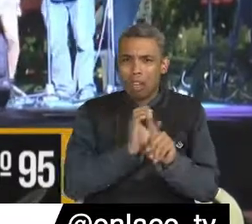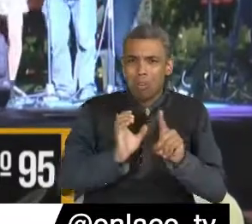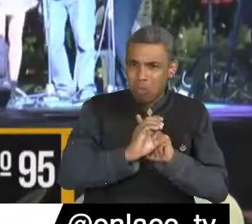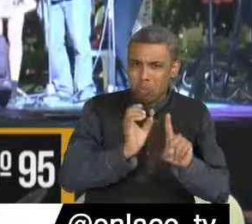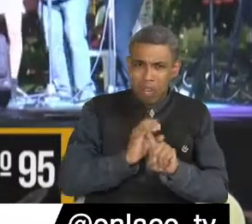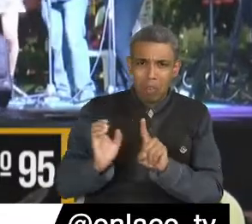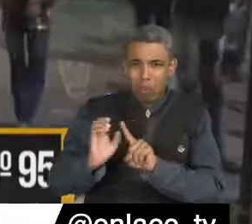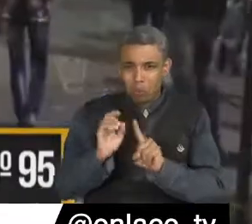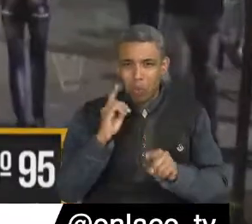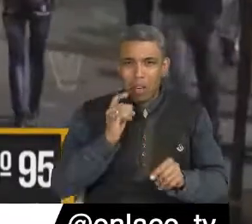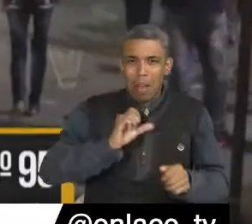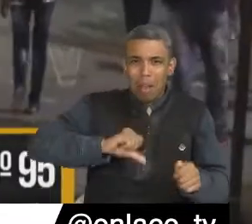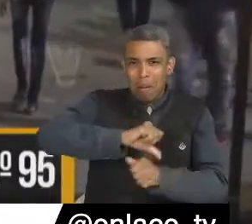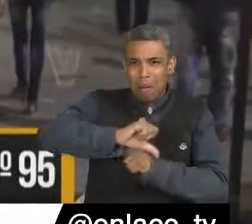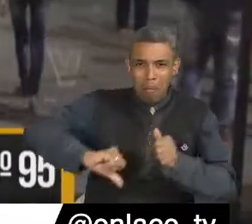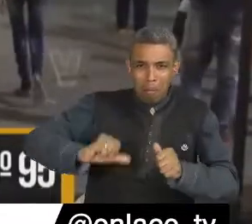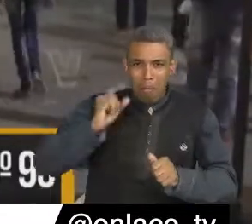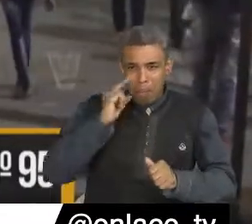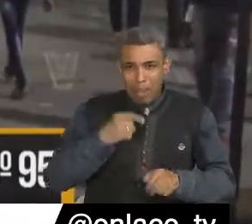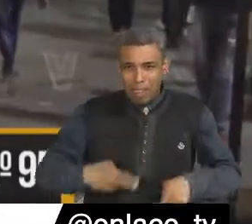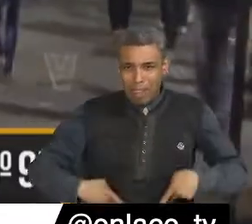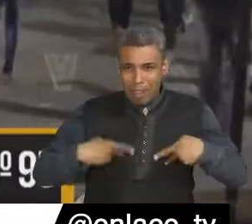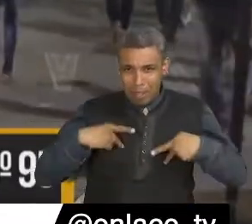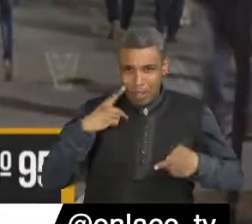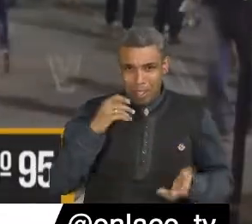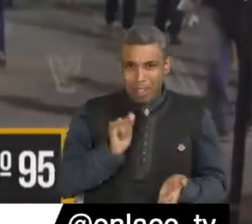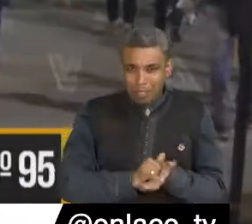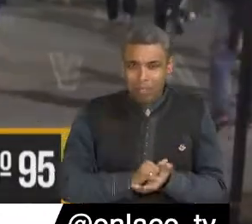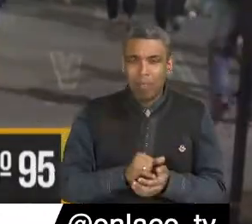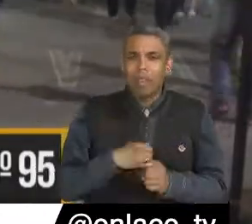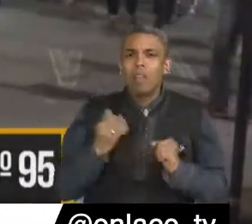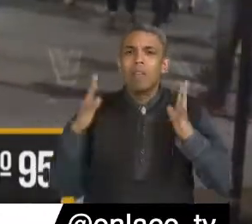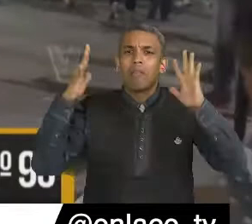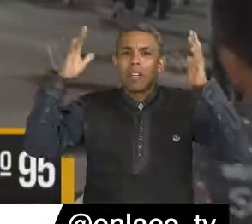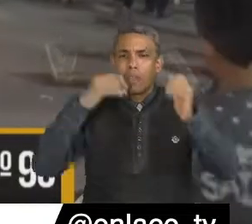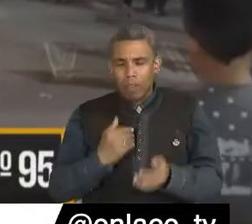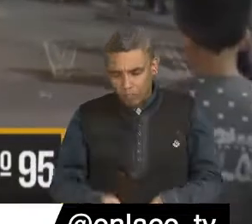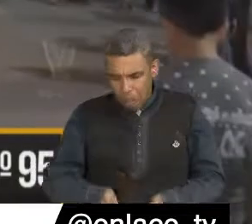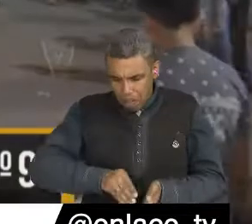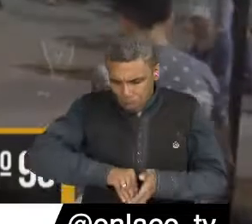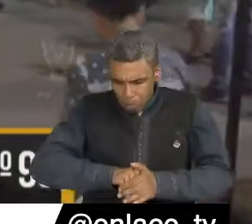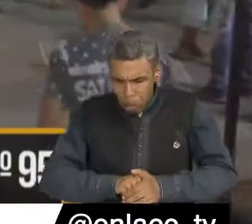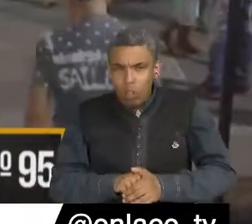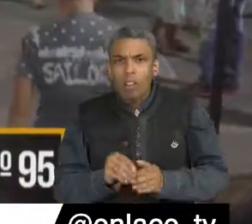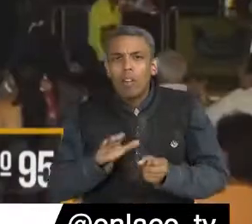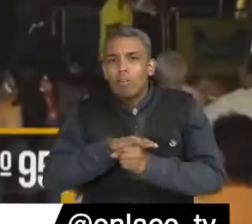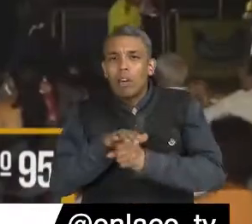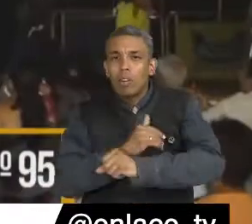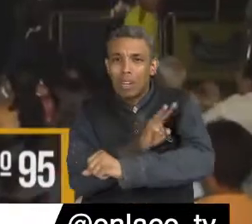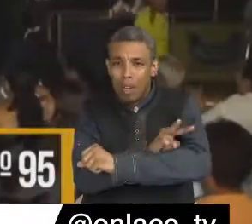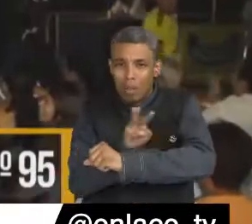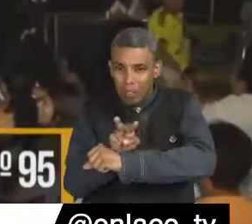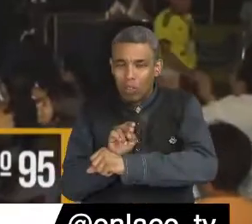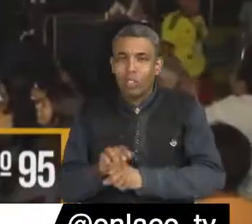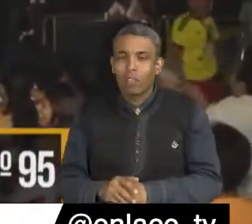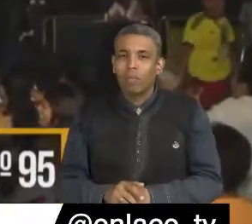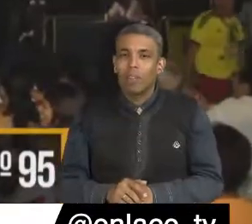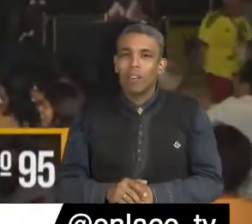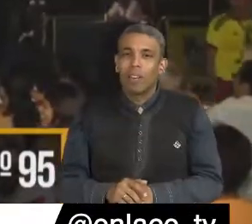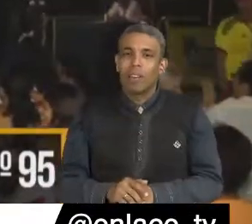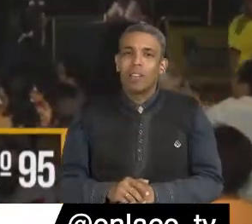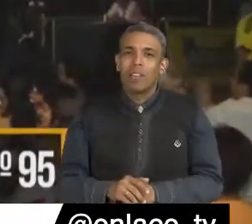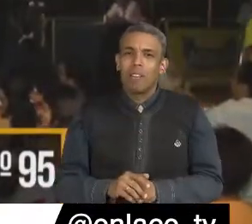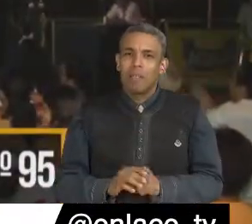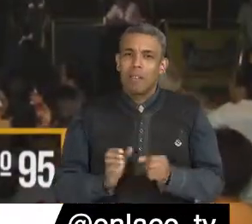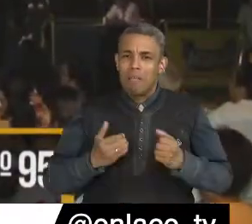en el Parque a la Vida. El Festival del Bollo, a desarrollarse el 29 y 30 de abril en el barrio La Victoria. La quinta versión del Festival de